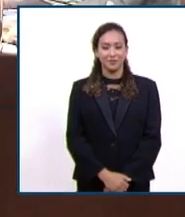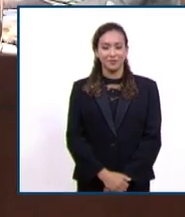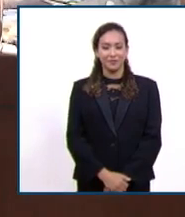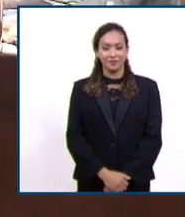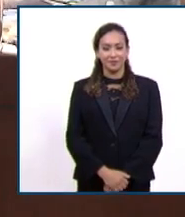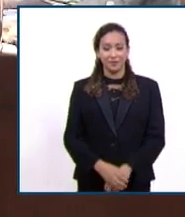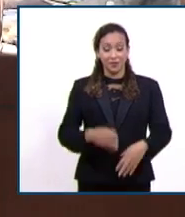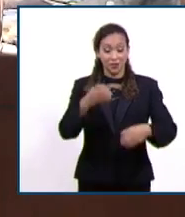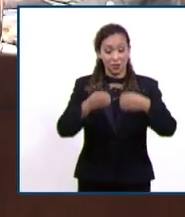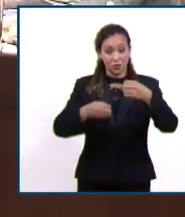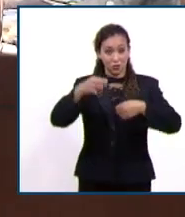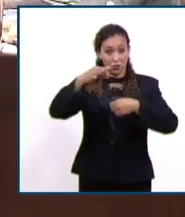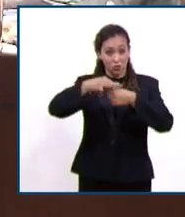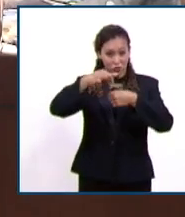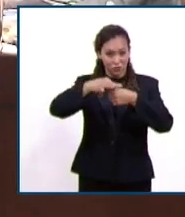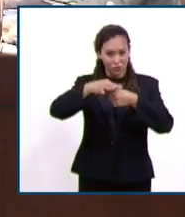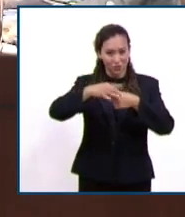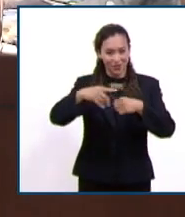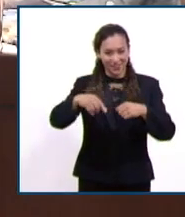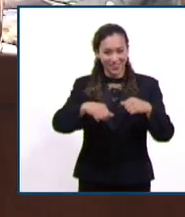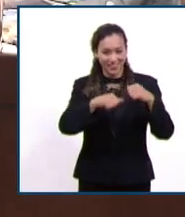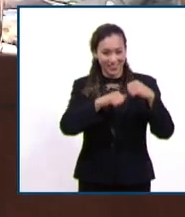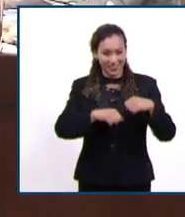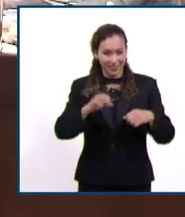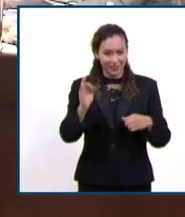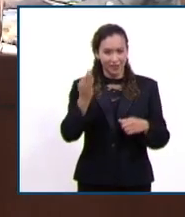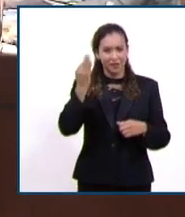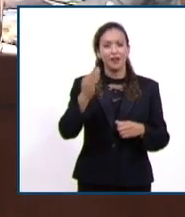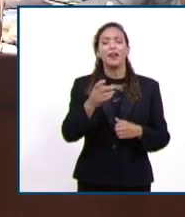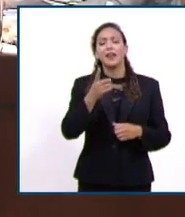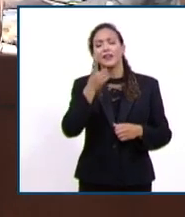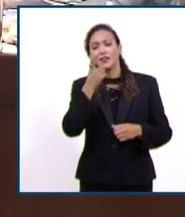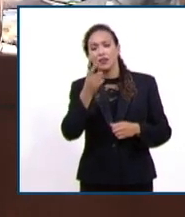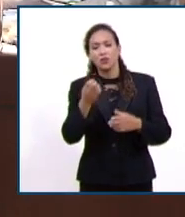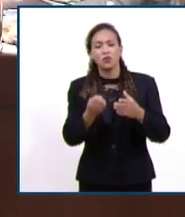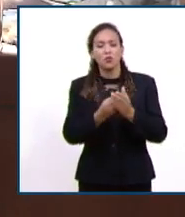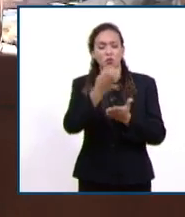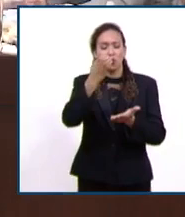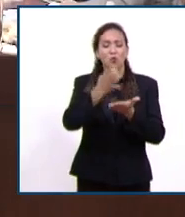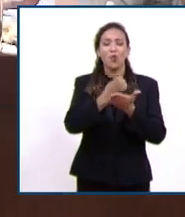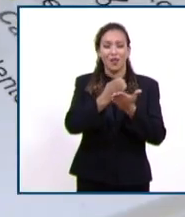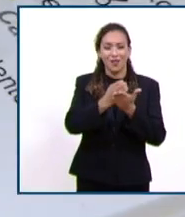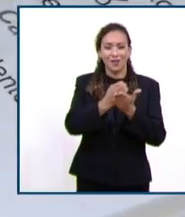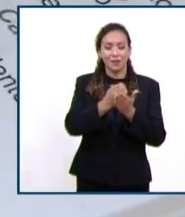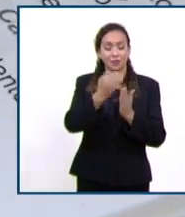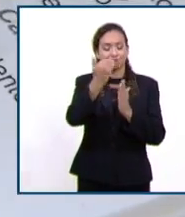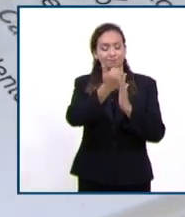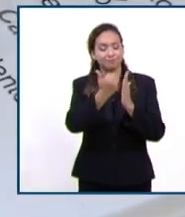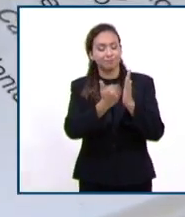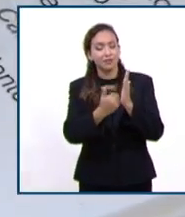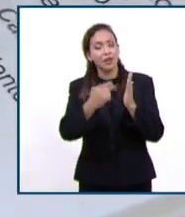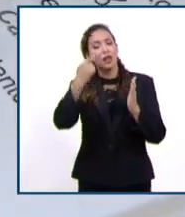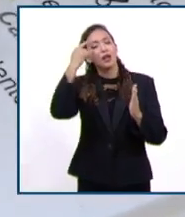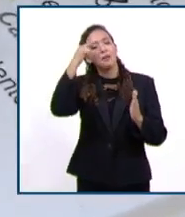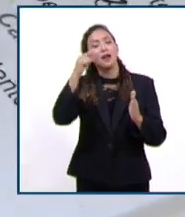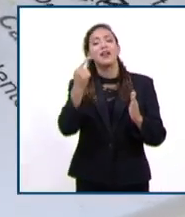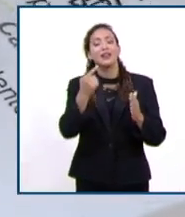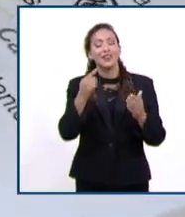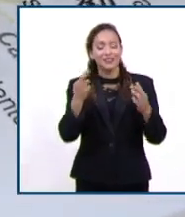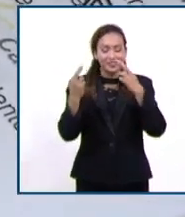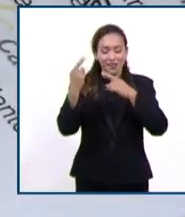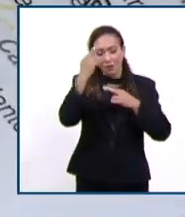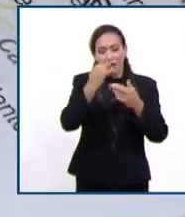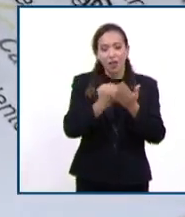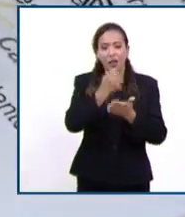El Tribunal Electoral del Poder Judicial de la Federación perfiló la creación de un cuaderno auxiliar para sistematizar las sentencias en las que